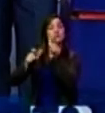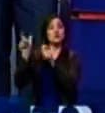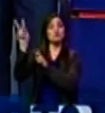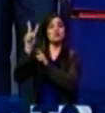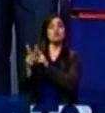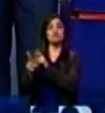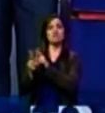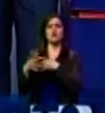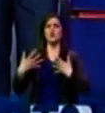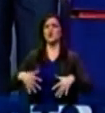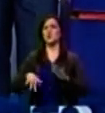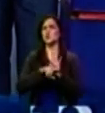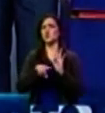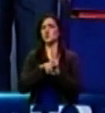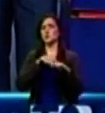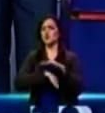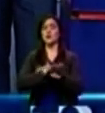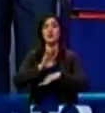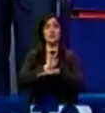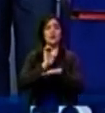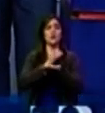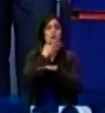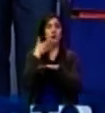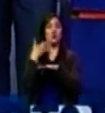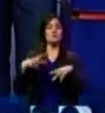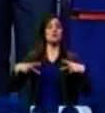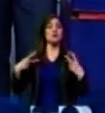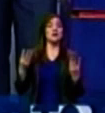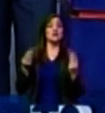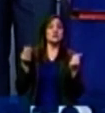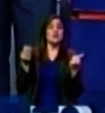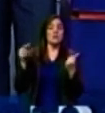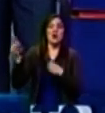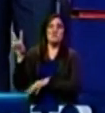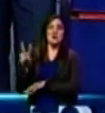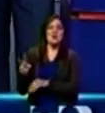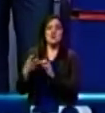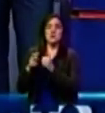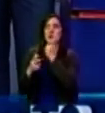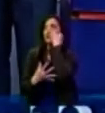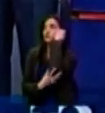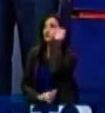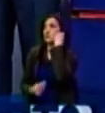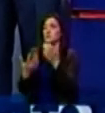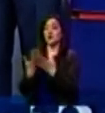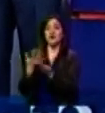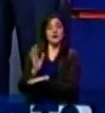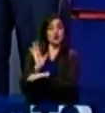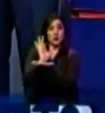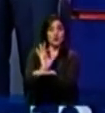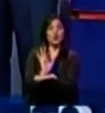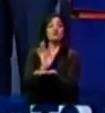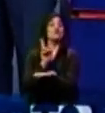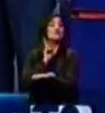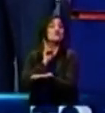cientos de venezolanos que ingresan al Ecuador en busca de mejores días. Tras huir de la crisis en su país, conoceremos los desgarradores testimonios